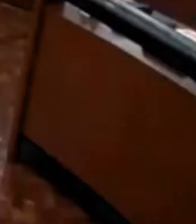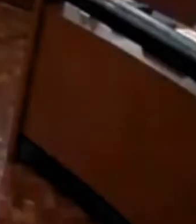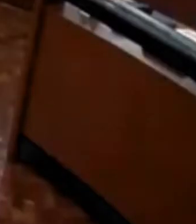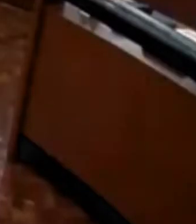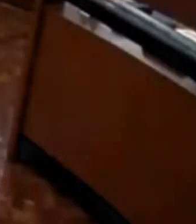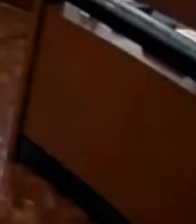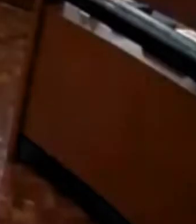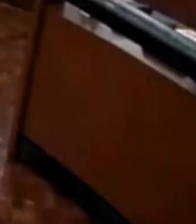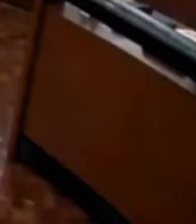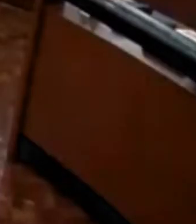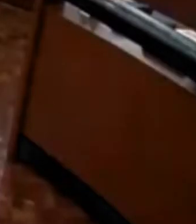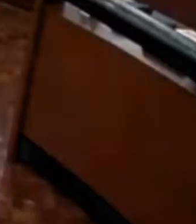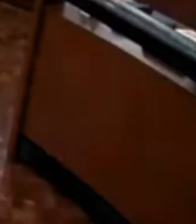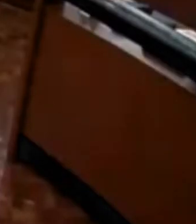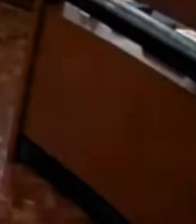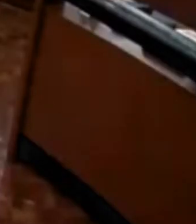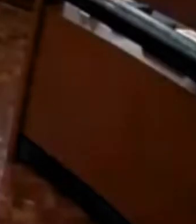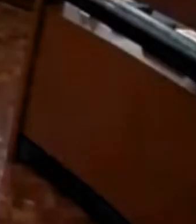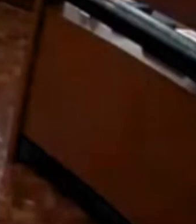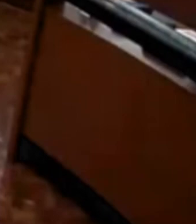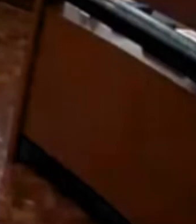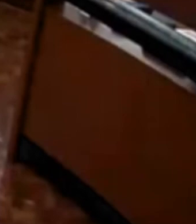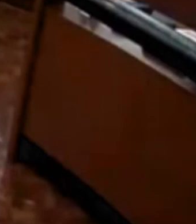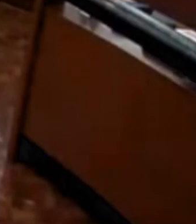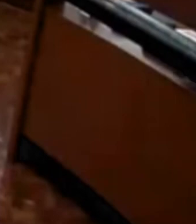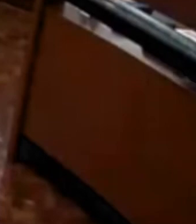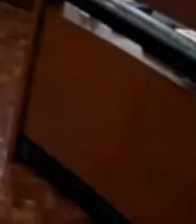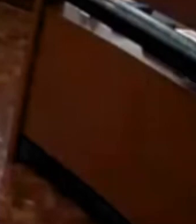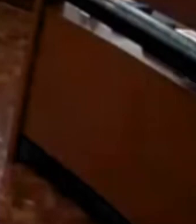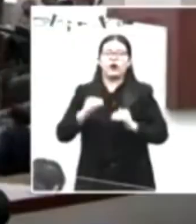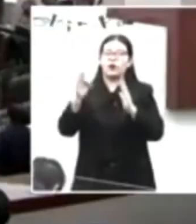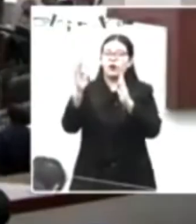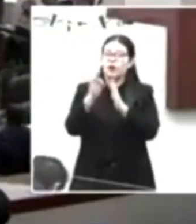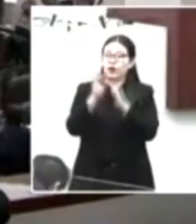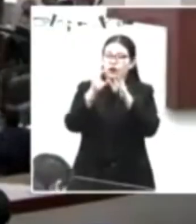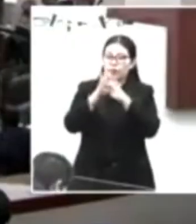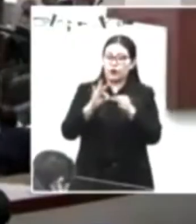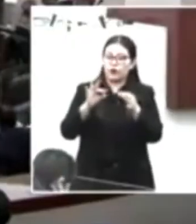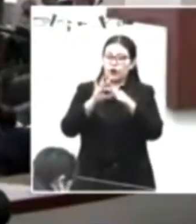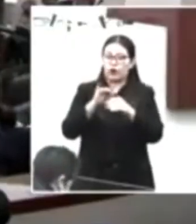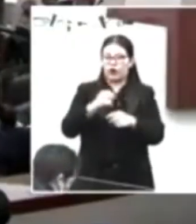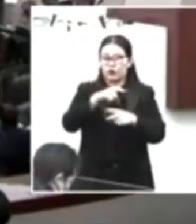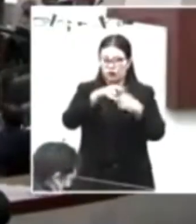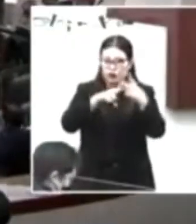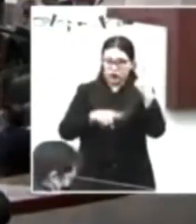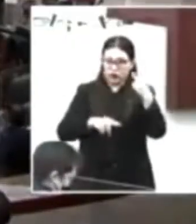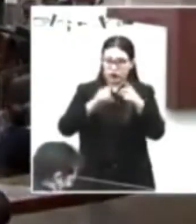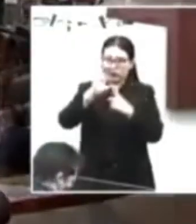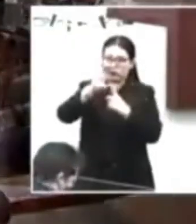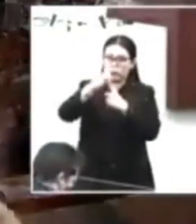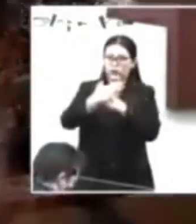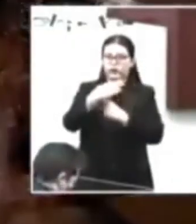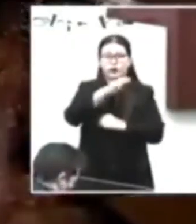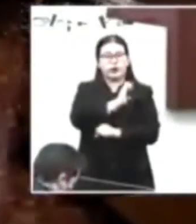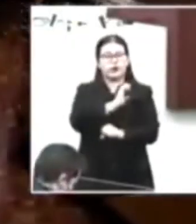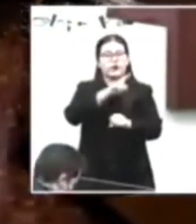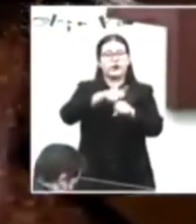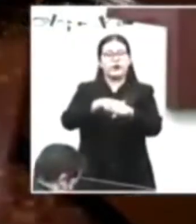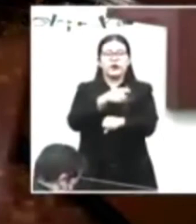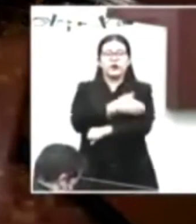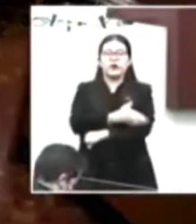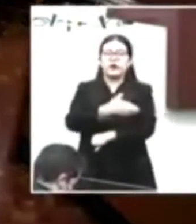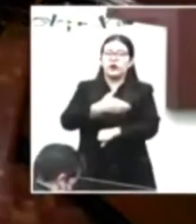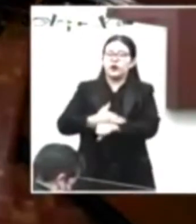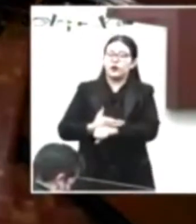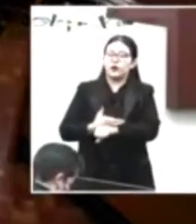propone precisamente eso, y me parece que van a darle seguimiento. Y yo creo que los próximos 2 años de que sea diputado,